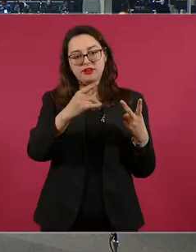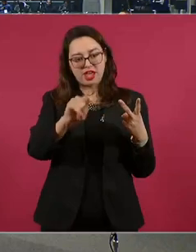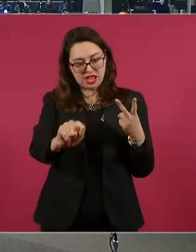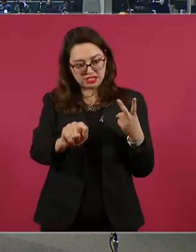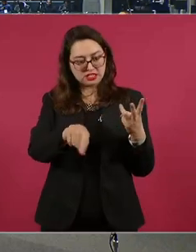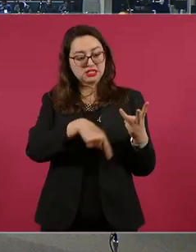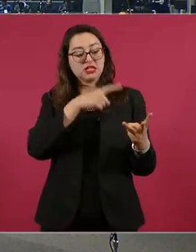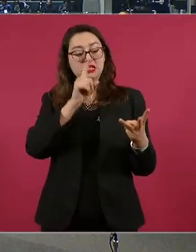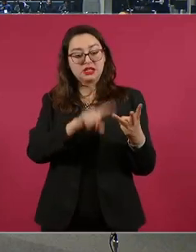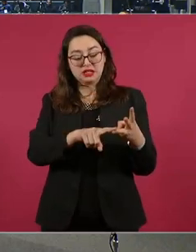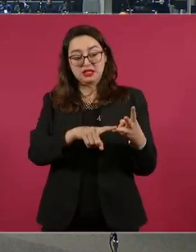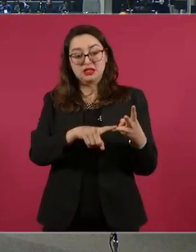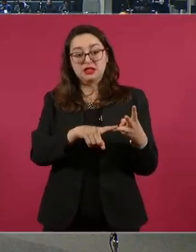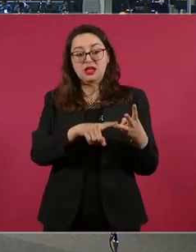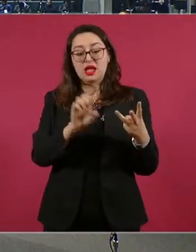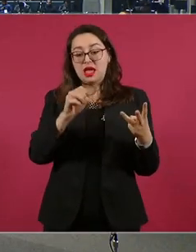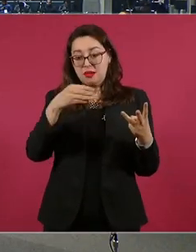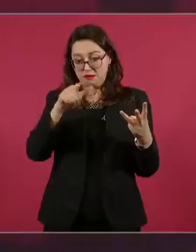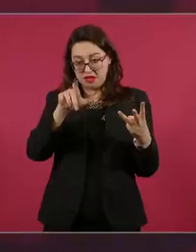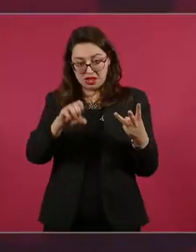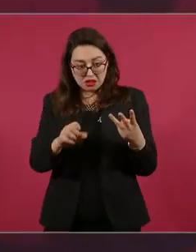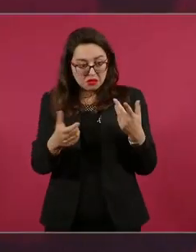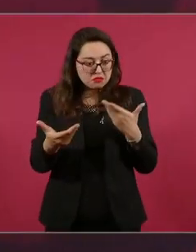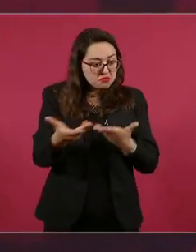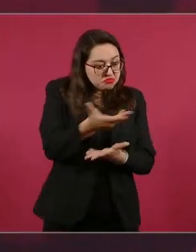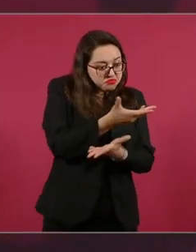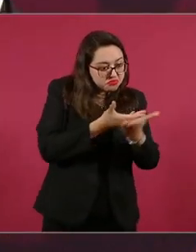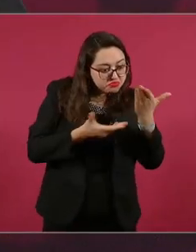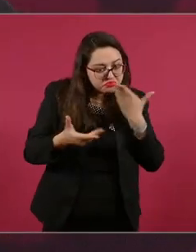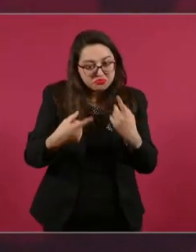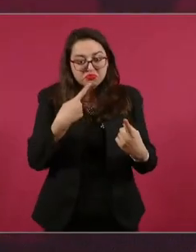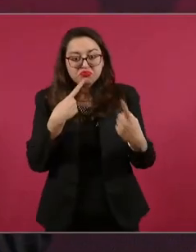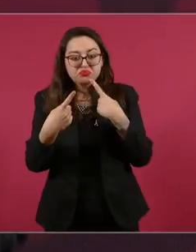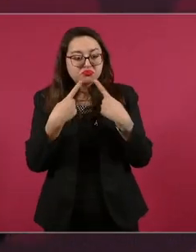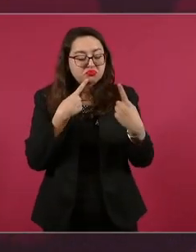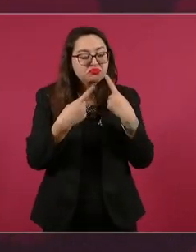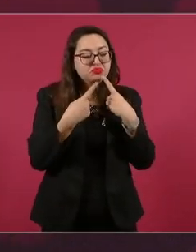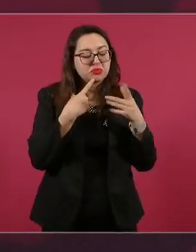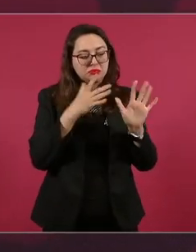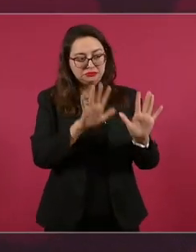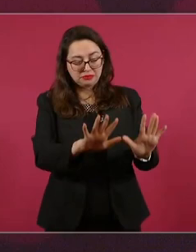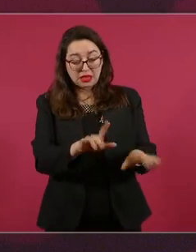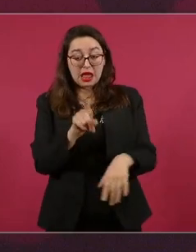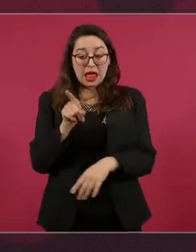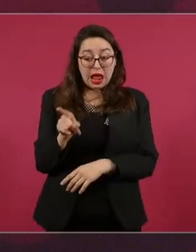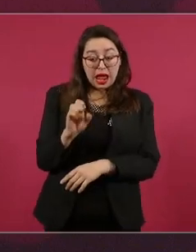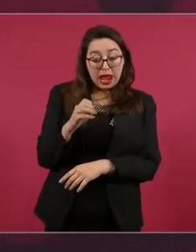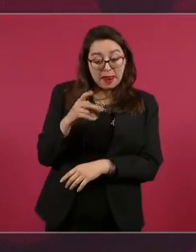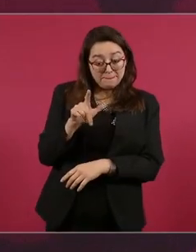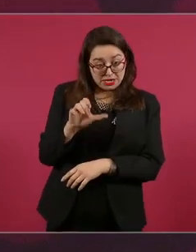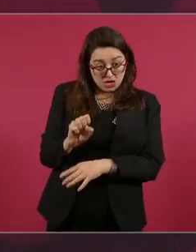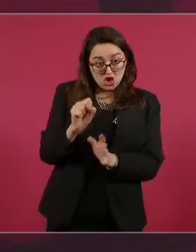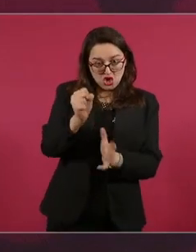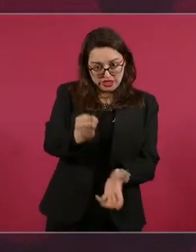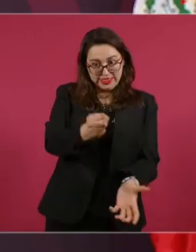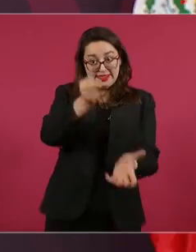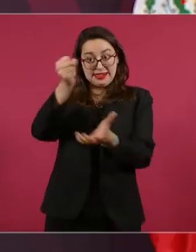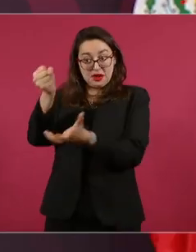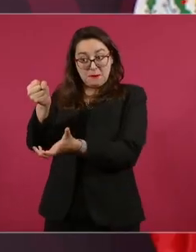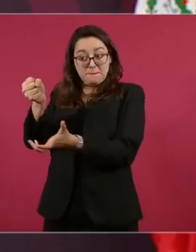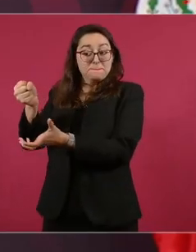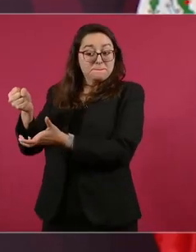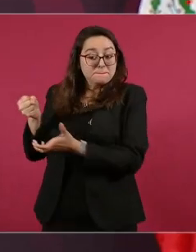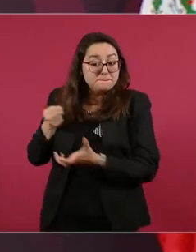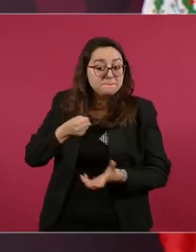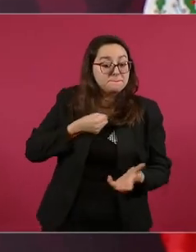de que Odebrecht les iba a dar dinero, él recibe el dinero, él mismo dice